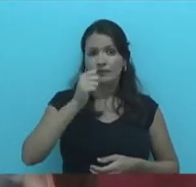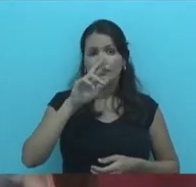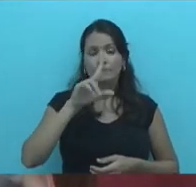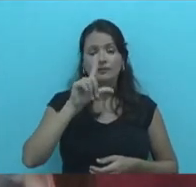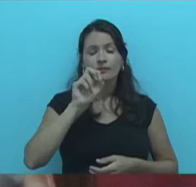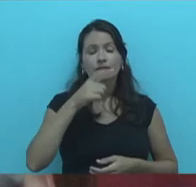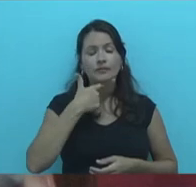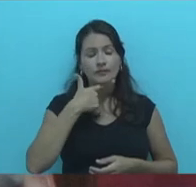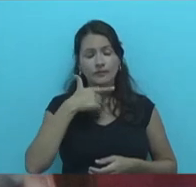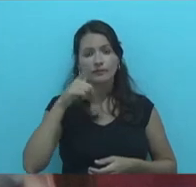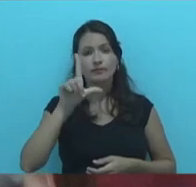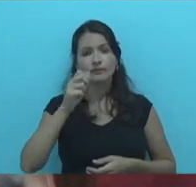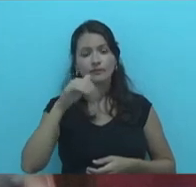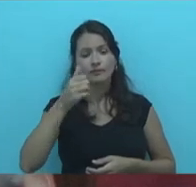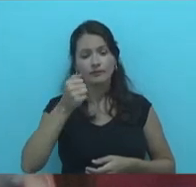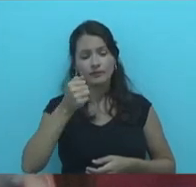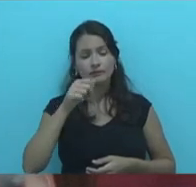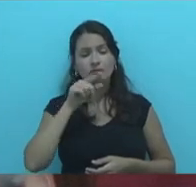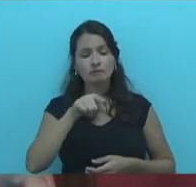fue de alguna manera